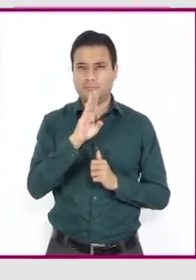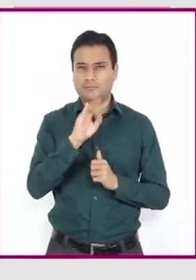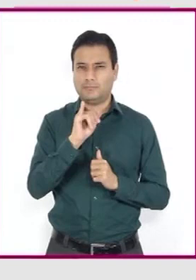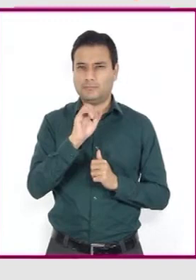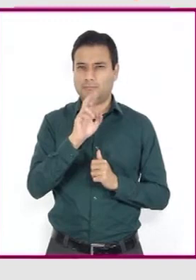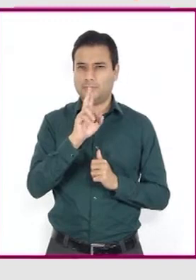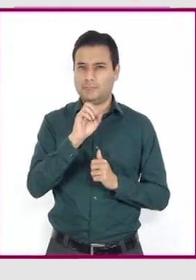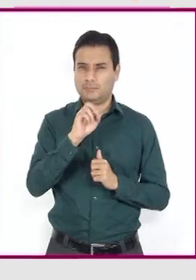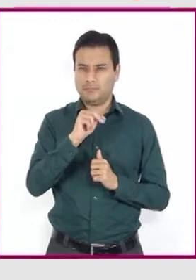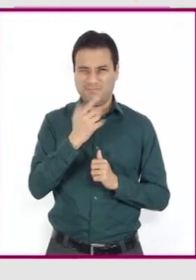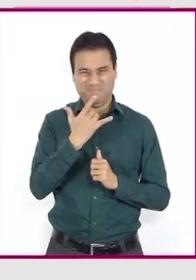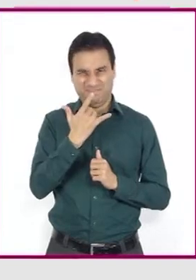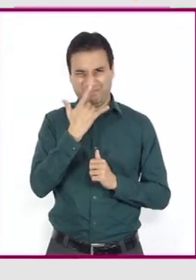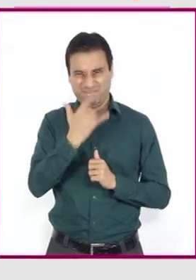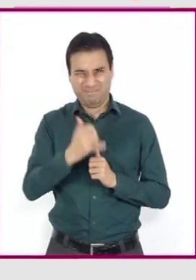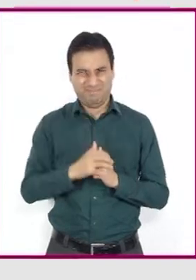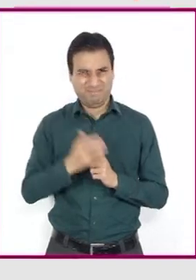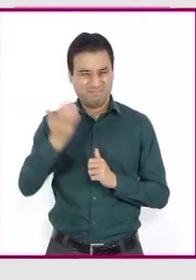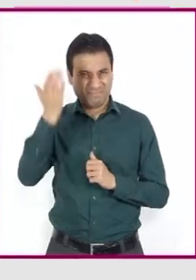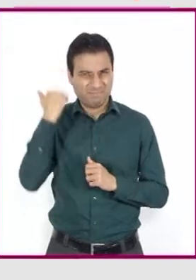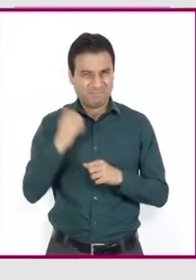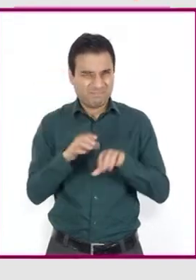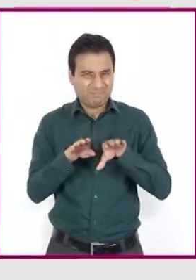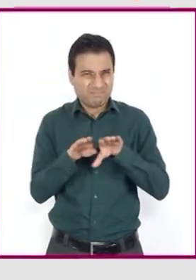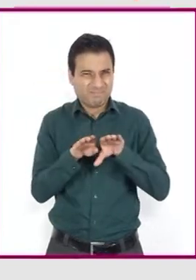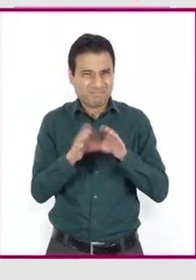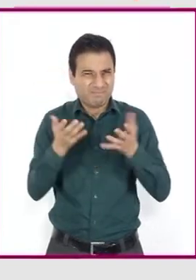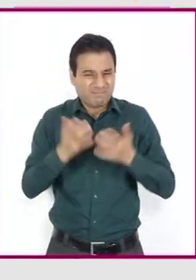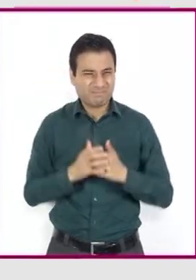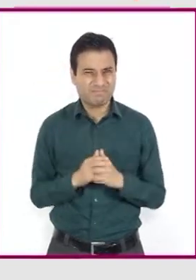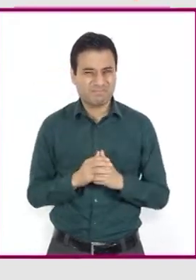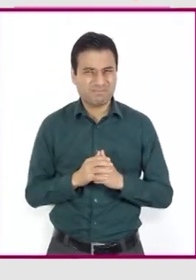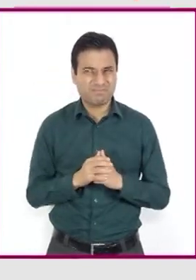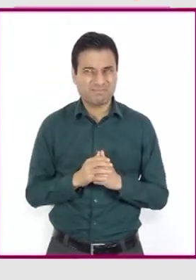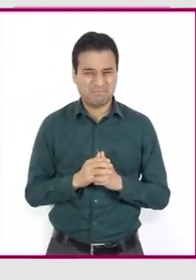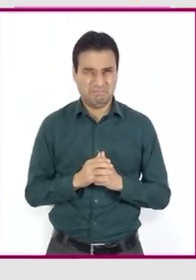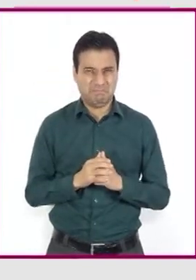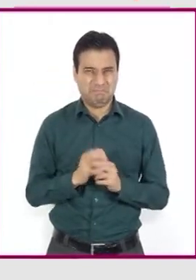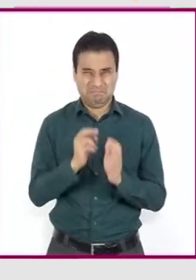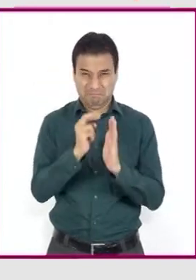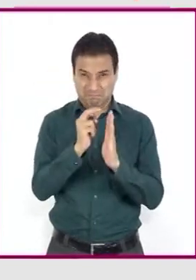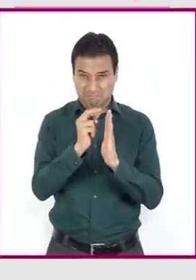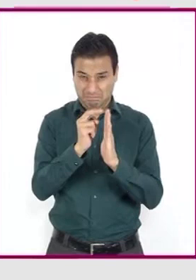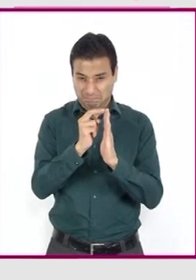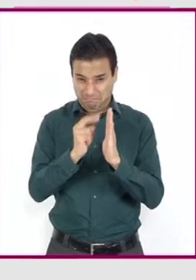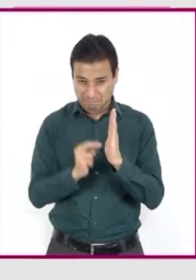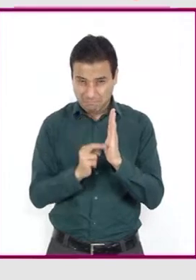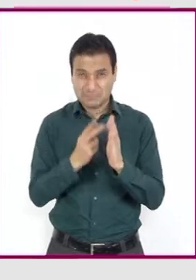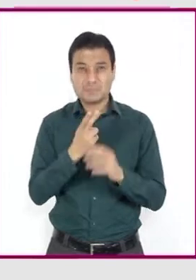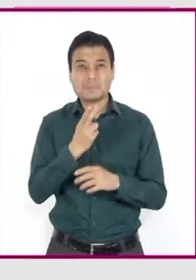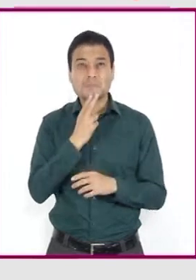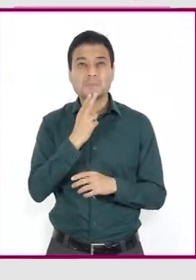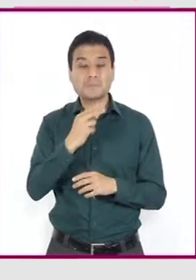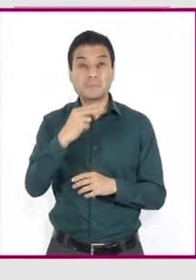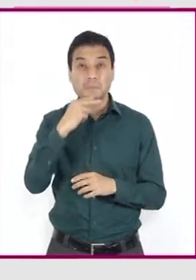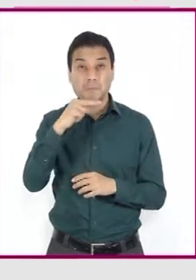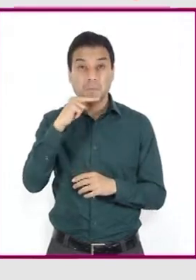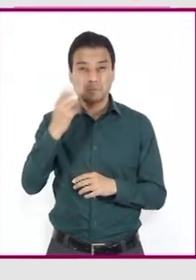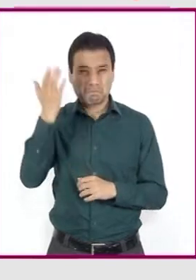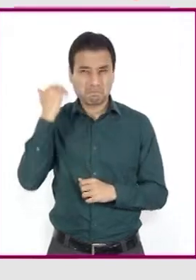extraño. Está en pasado. ¿Qué caso tiene una regla que trate del pasado?